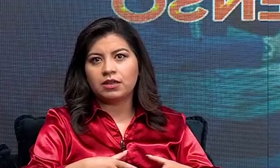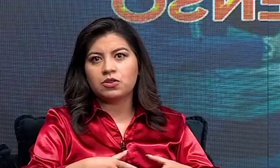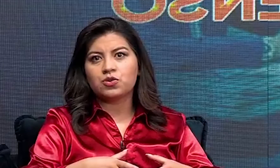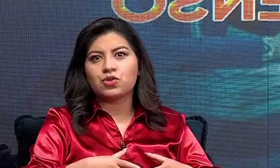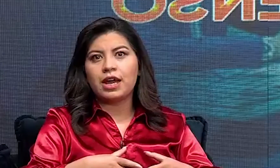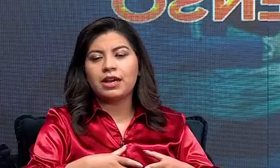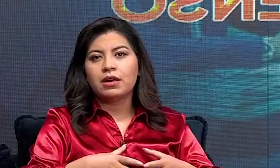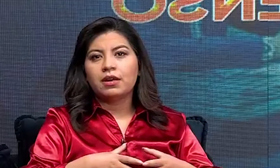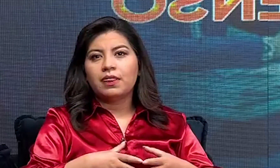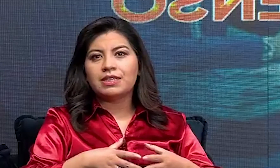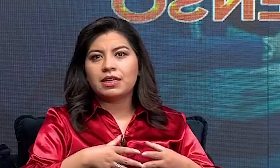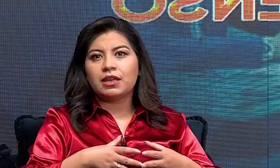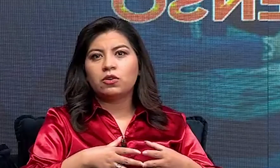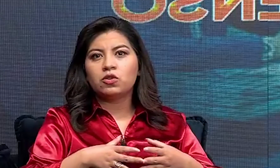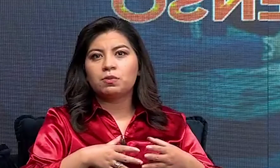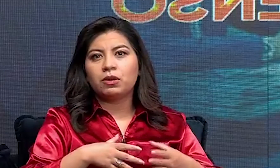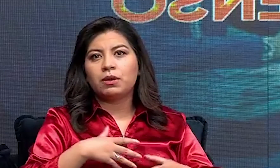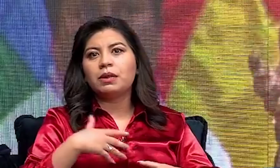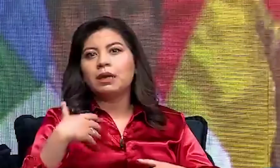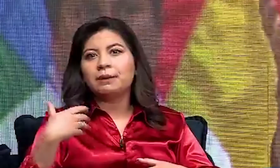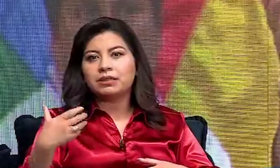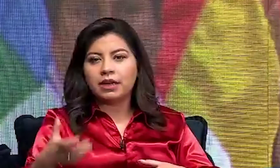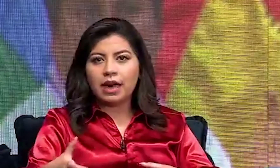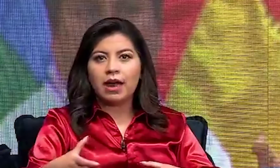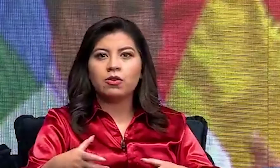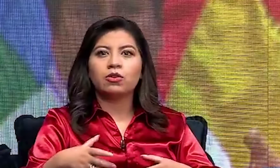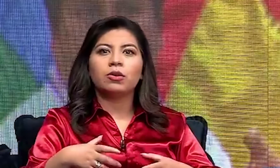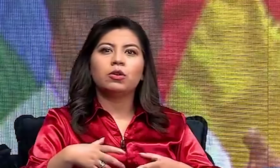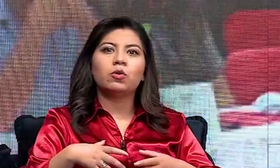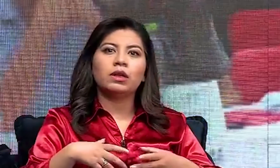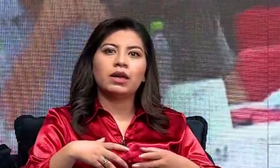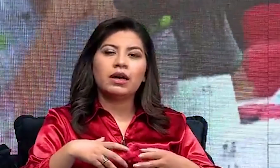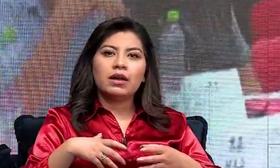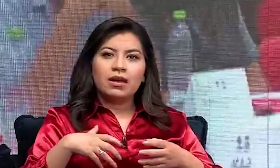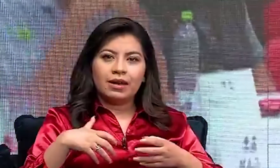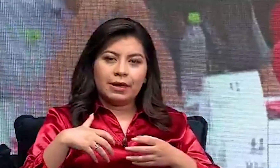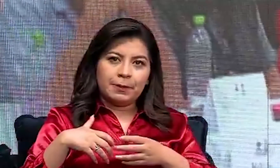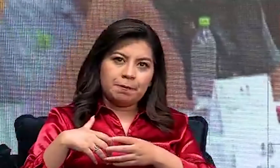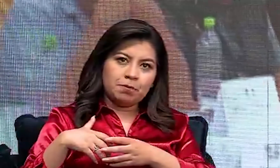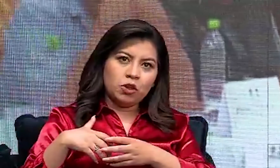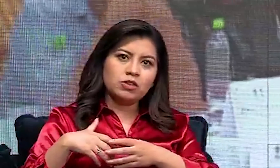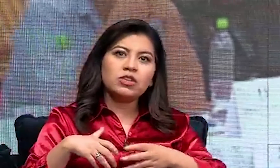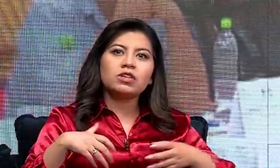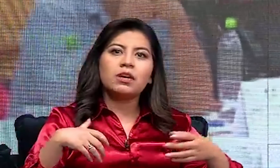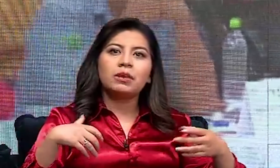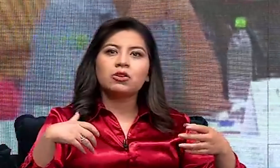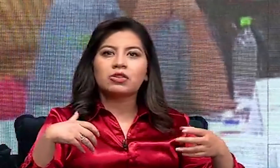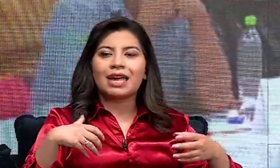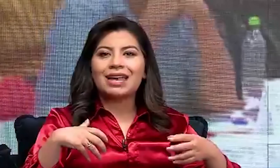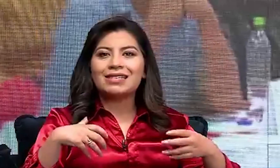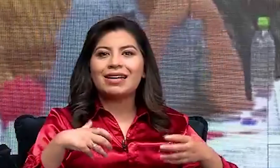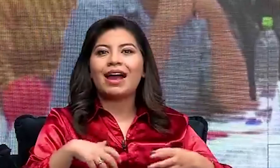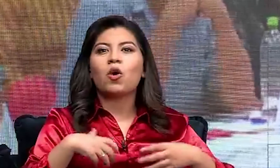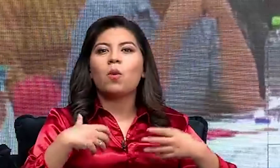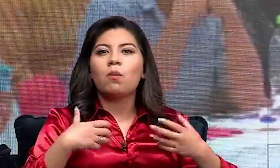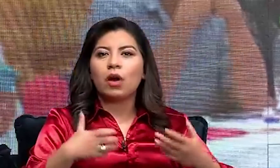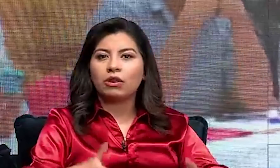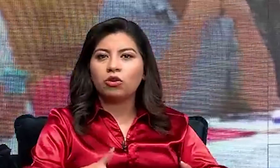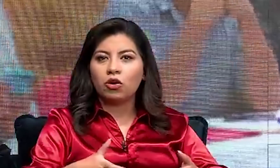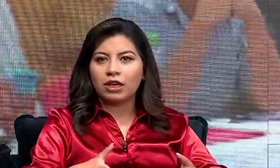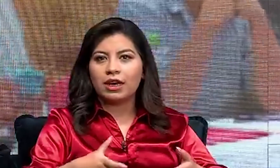Comité Interinstitucional de Santa Cruz, pero también del empresariado, tomando en cuenta todos estos elementos que hacen